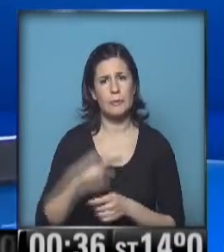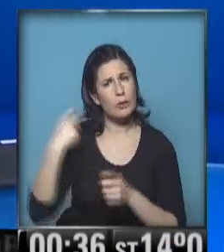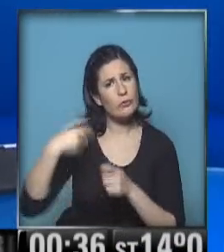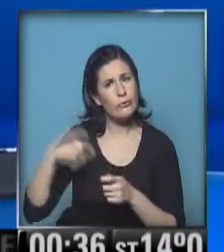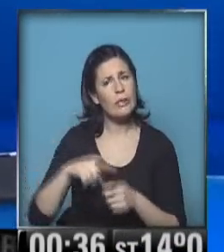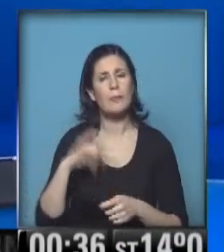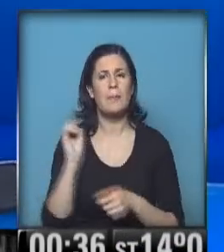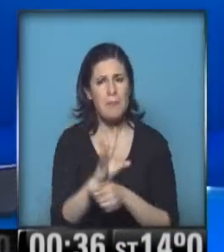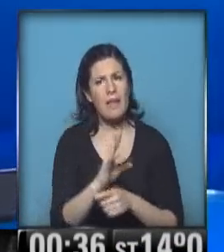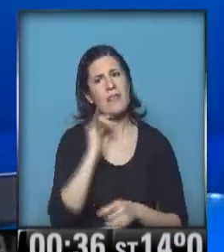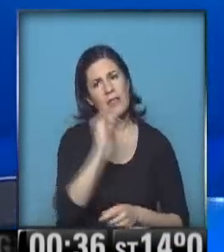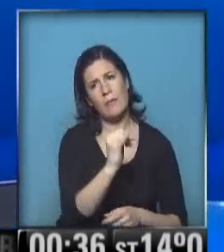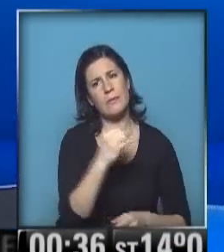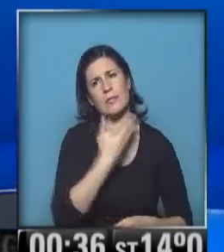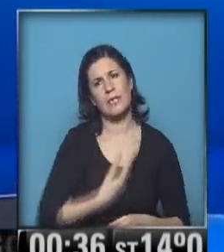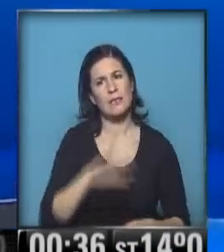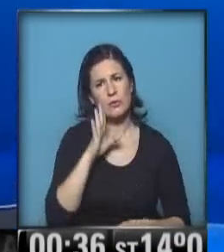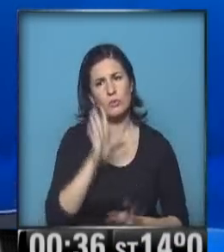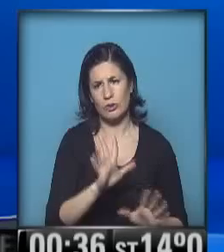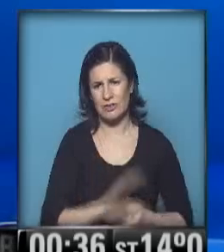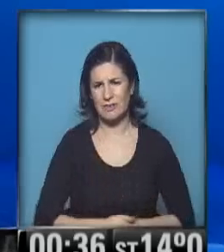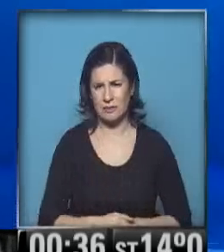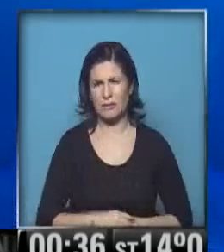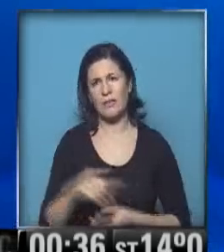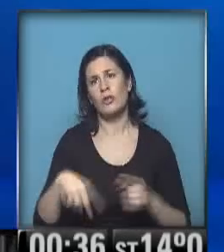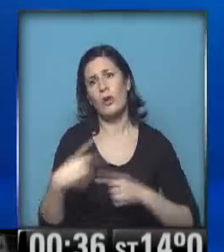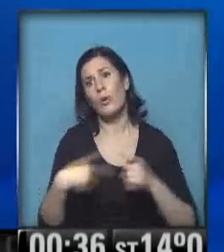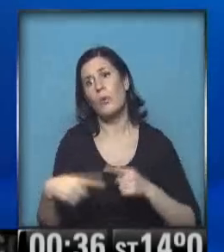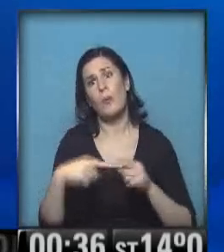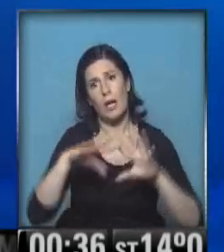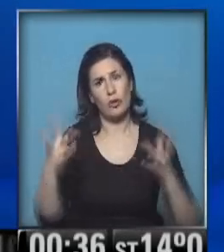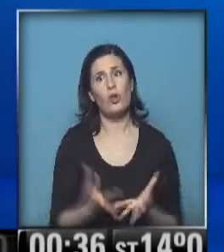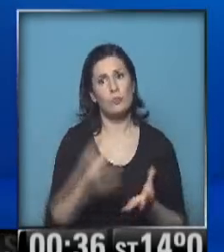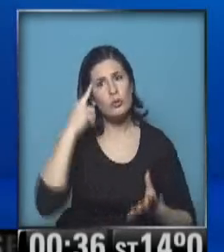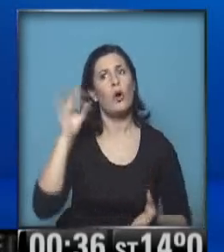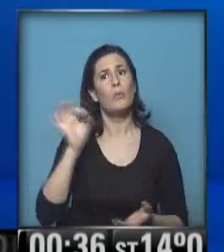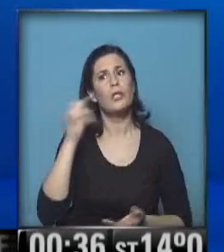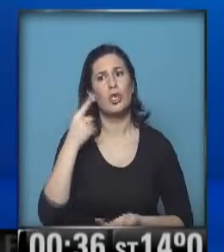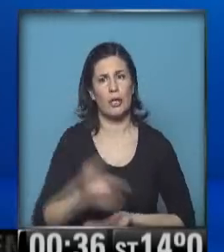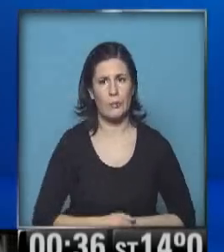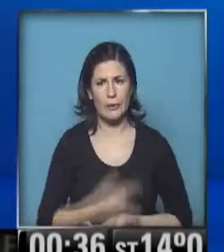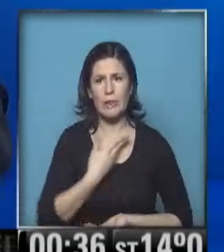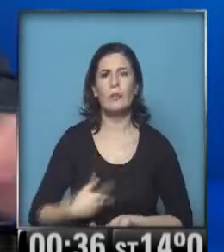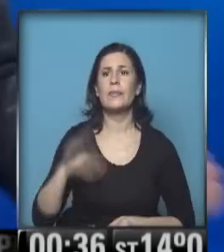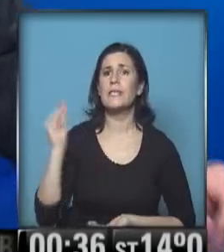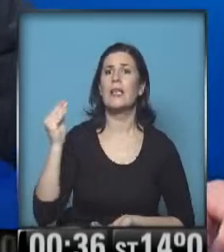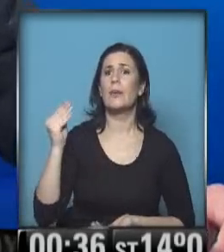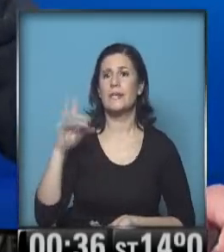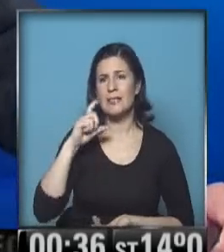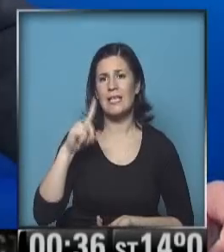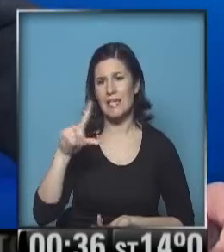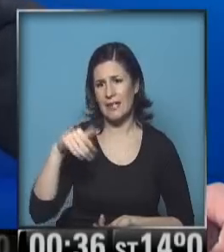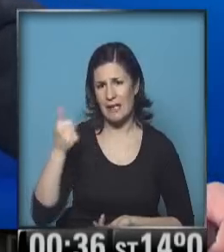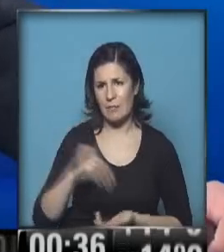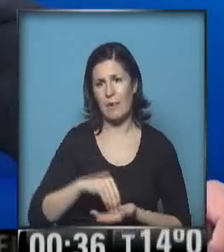duda continuará con sus repercusiones internacionales. Cambiamos ahora de tema. La presidenta de Brasil, Dilma Rousseff, y la candidata